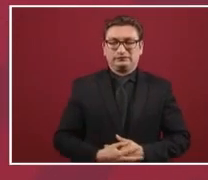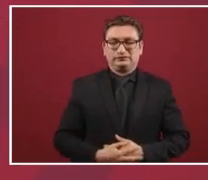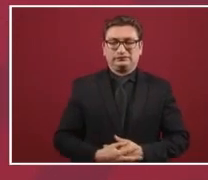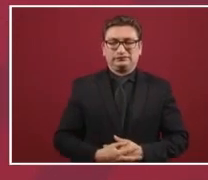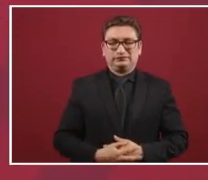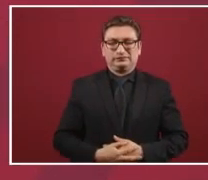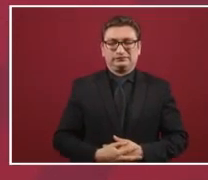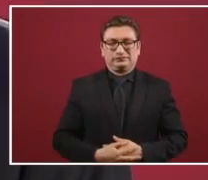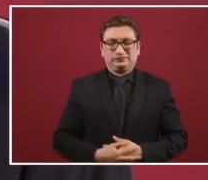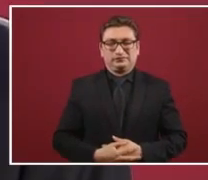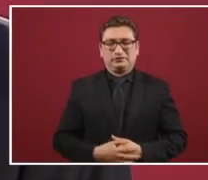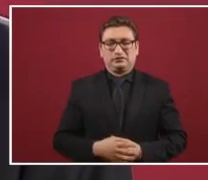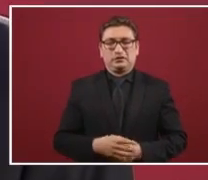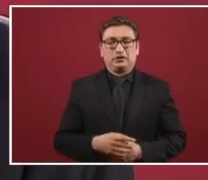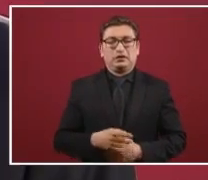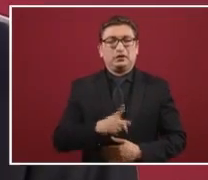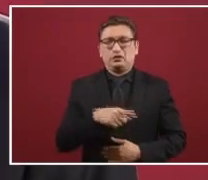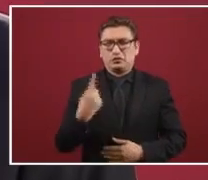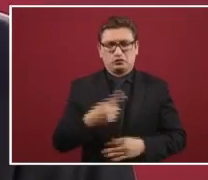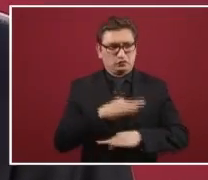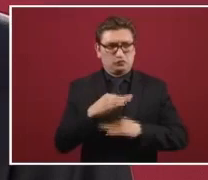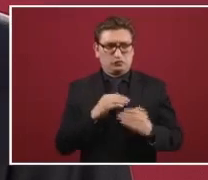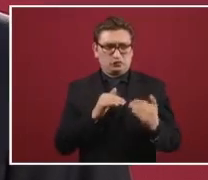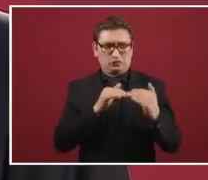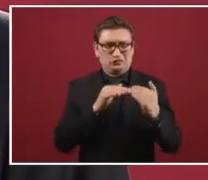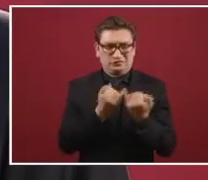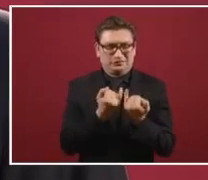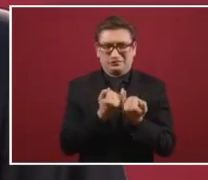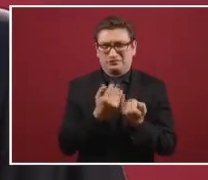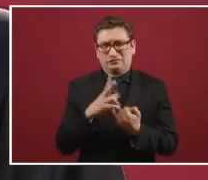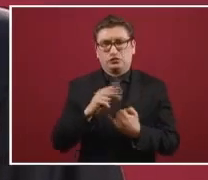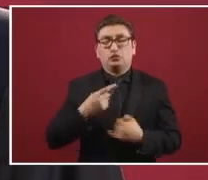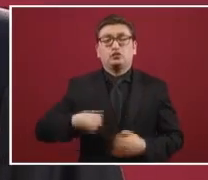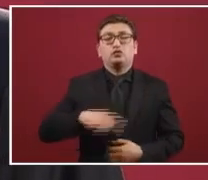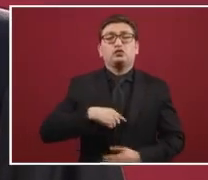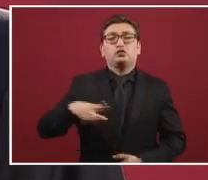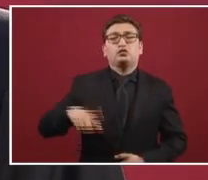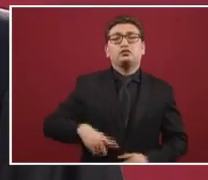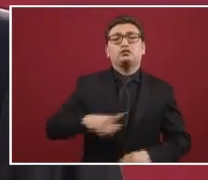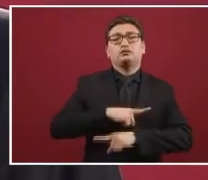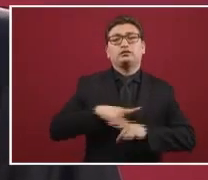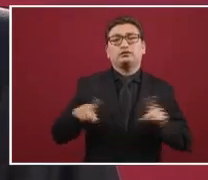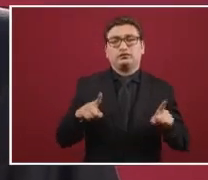pues no somos iguales, con todo respeto, ¿no?, a los anteriores gobiernos.